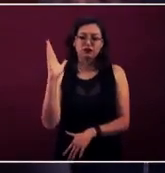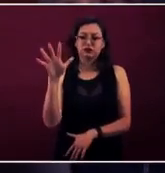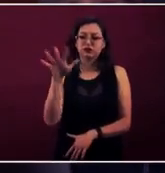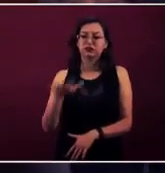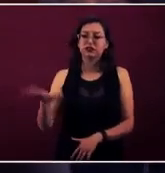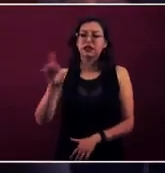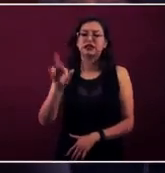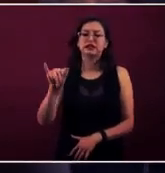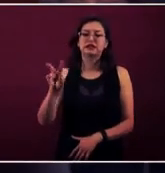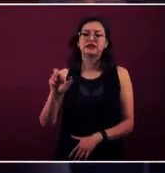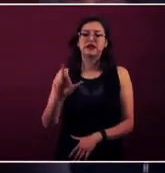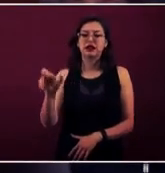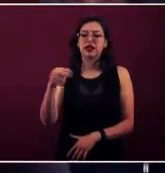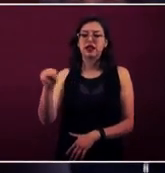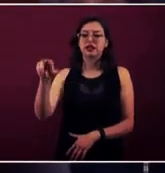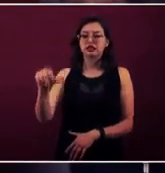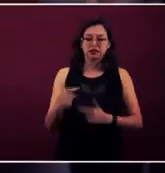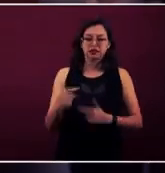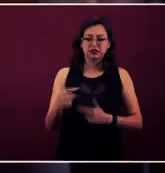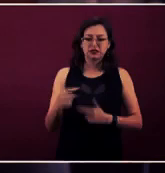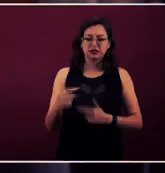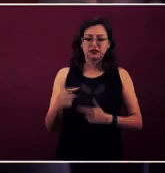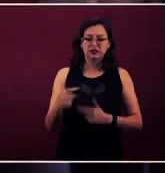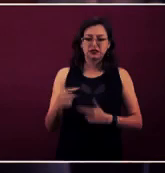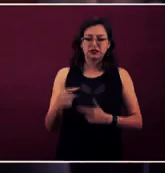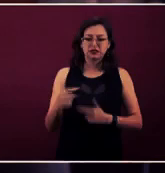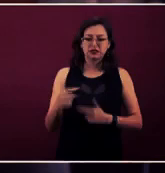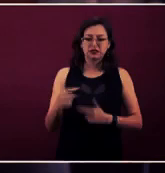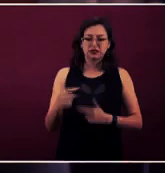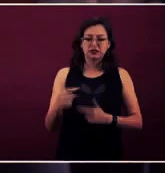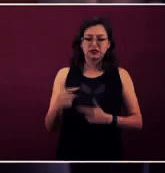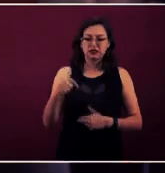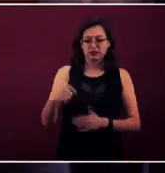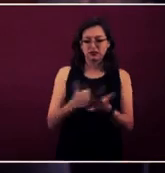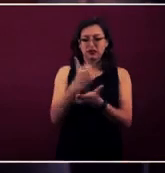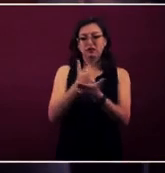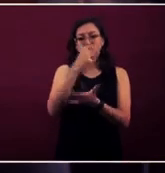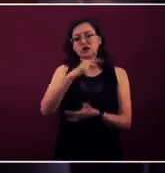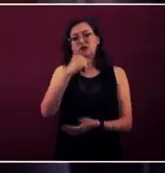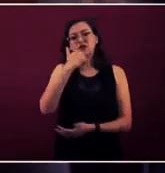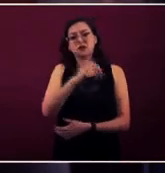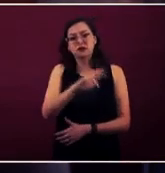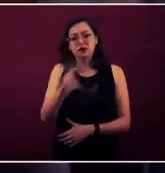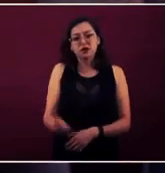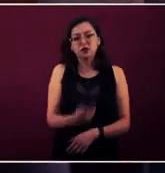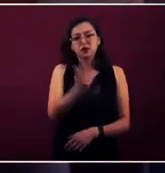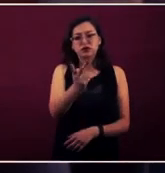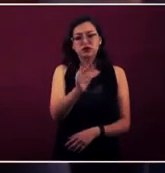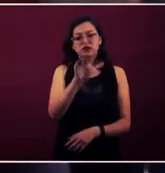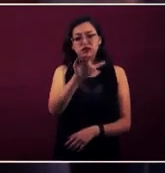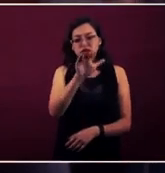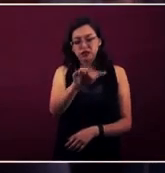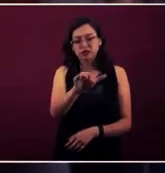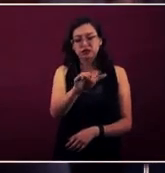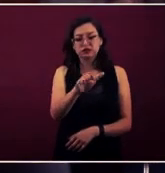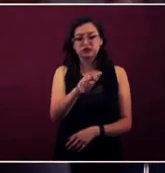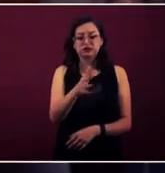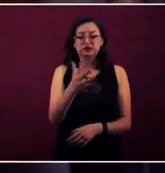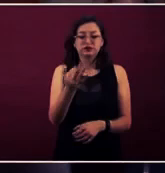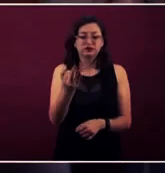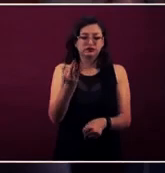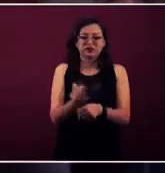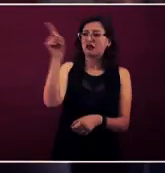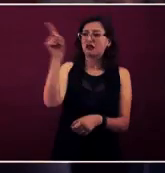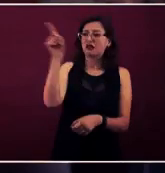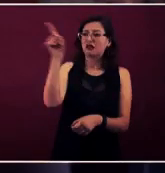Ribereña y quería comentarle y preguntarle que ahorita es el momento más